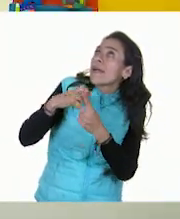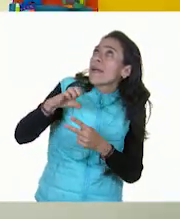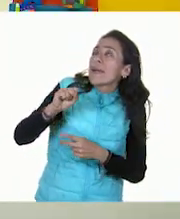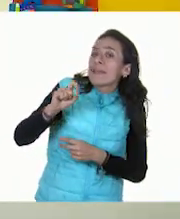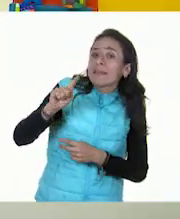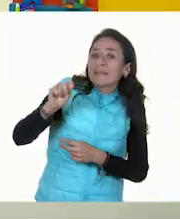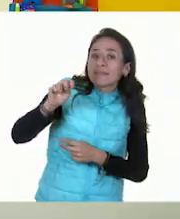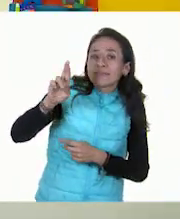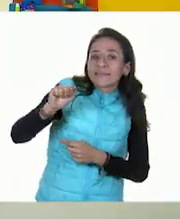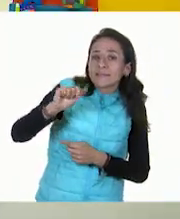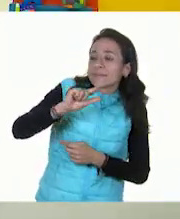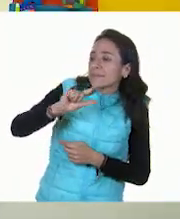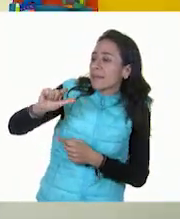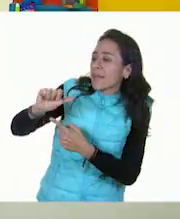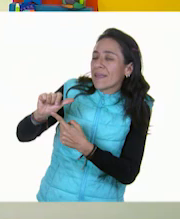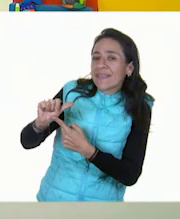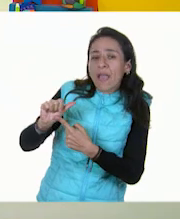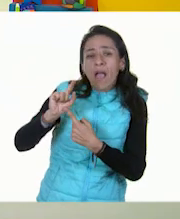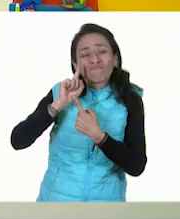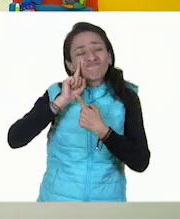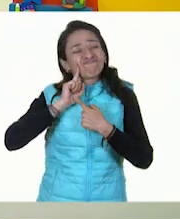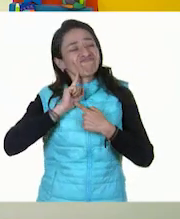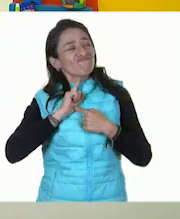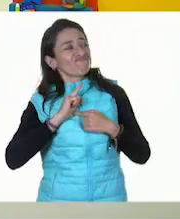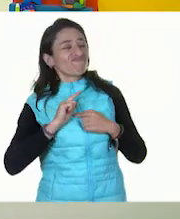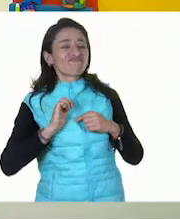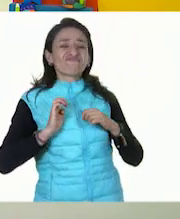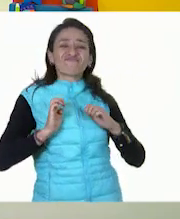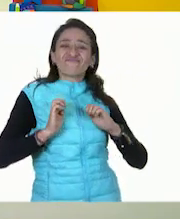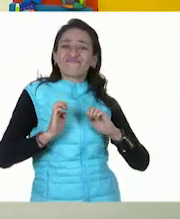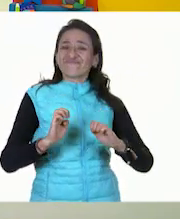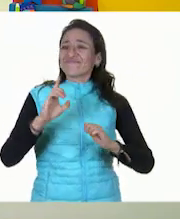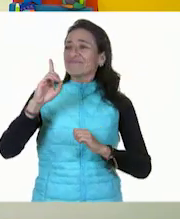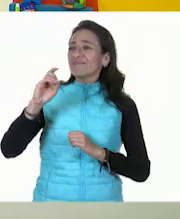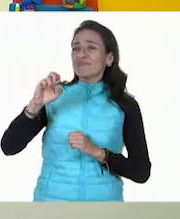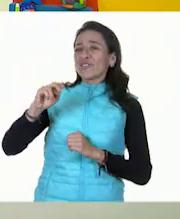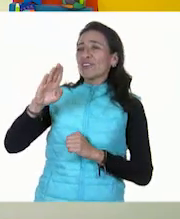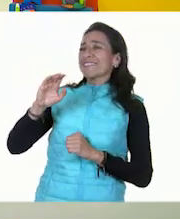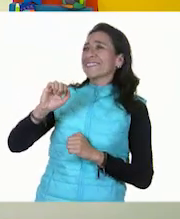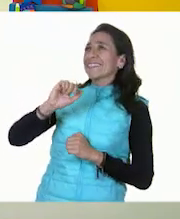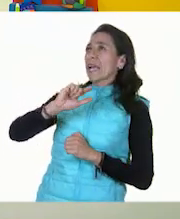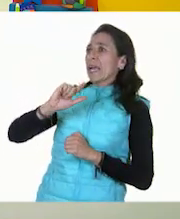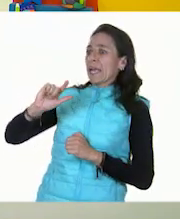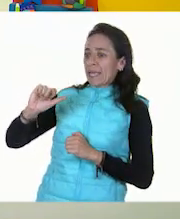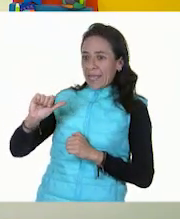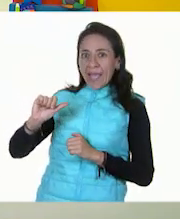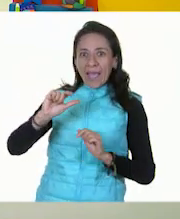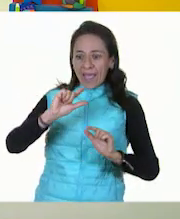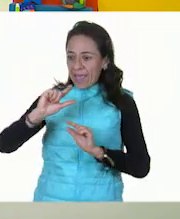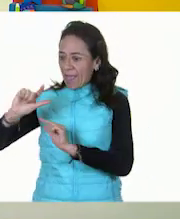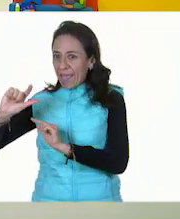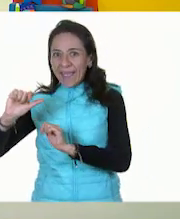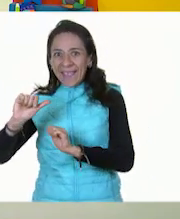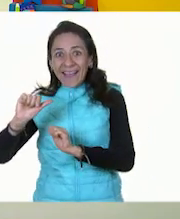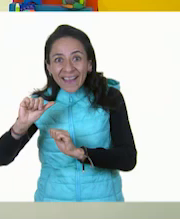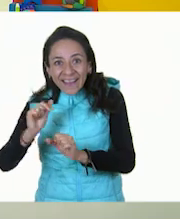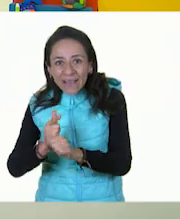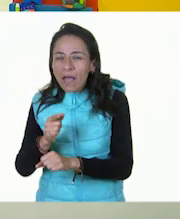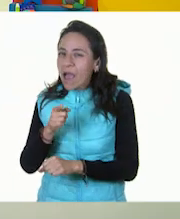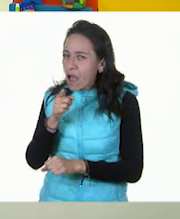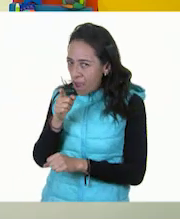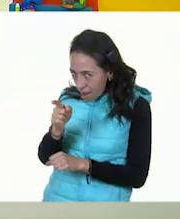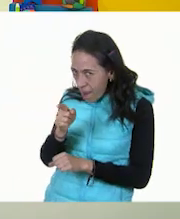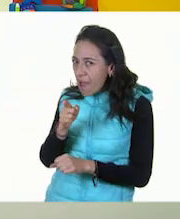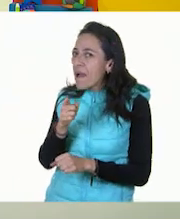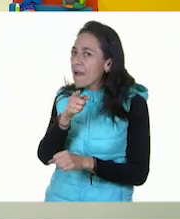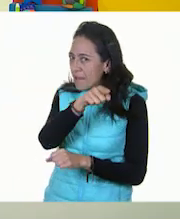¡Oh! ¡Muy bien! Me gustó mucho. Te ayudaron allá en casa, ¿verdad? Me ayudaron mucho. Perfecto, pues ahora es mi turno.